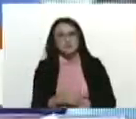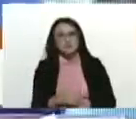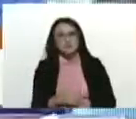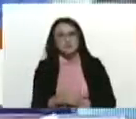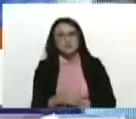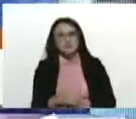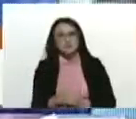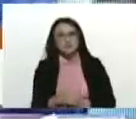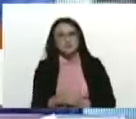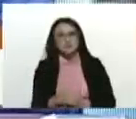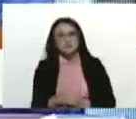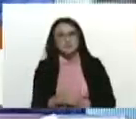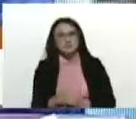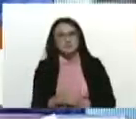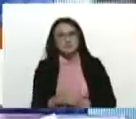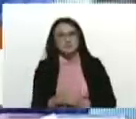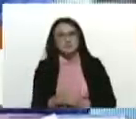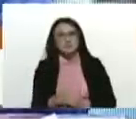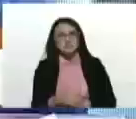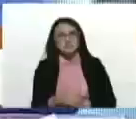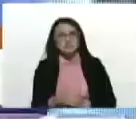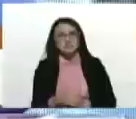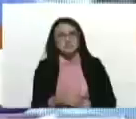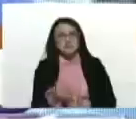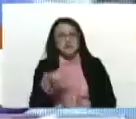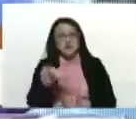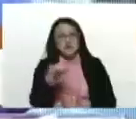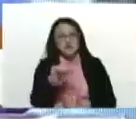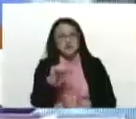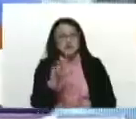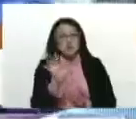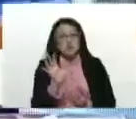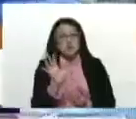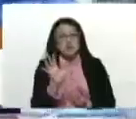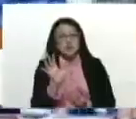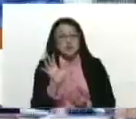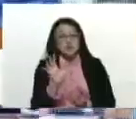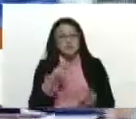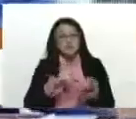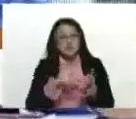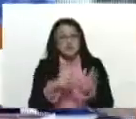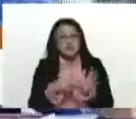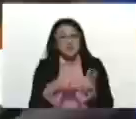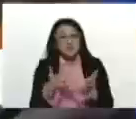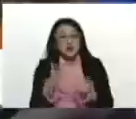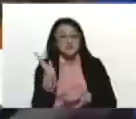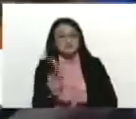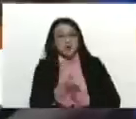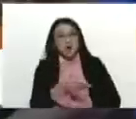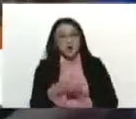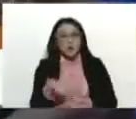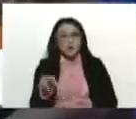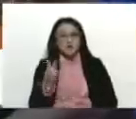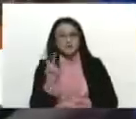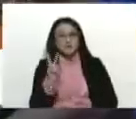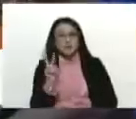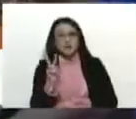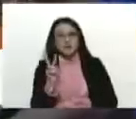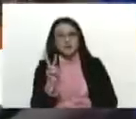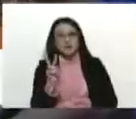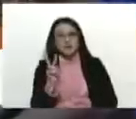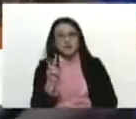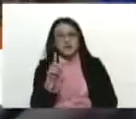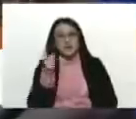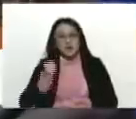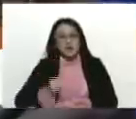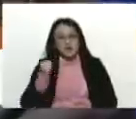eso pudiera ya a estas alturas ser interpretado por los agresores de Venezuela ellos